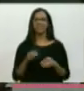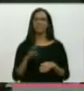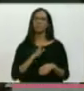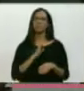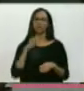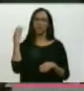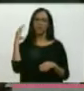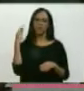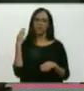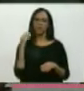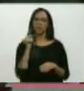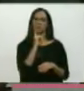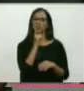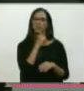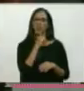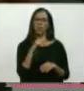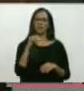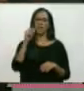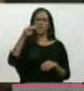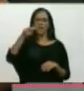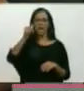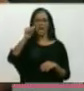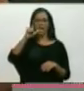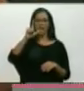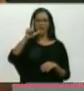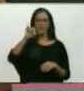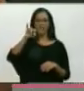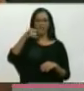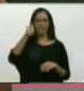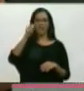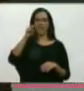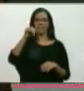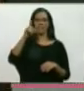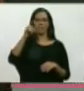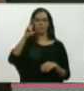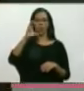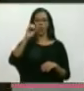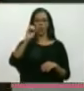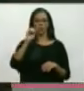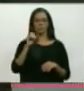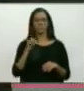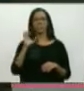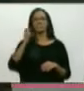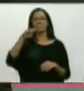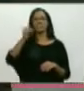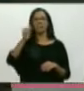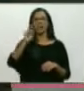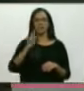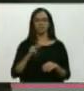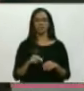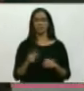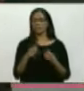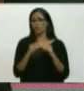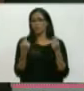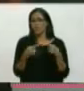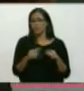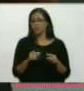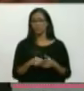Y se llama Alejandro Char. Ese es todo el peo. Ese es todo el problema de ellos. Porque ellos dicen, ya